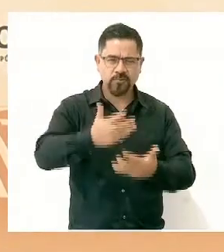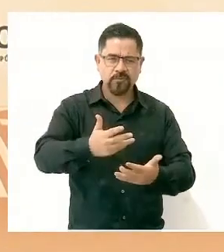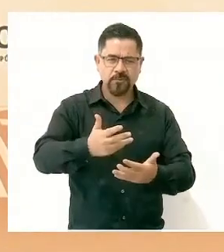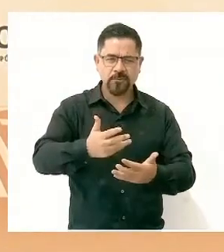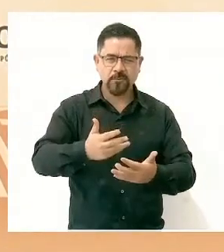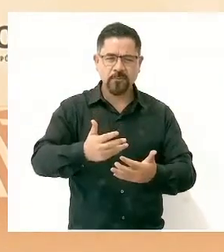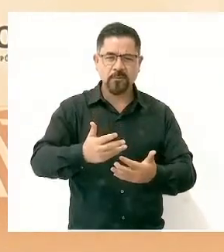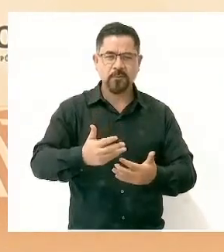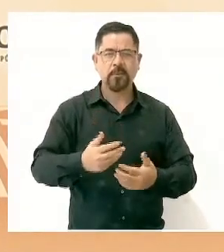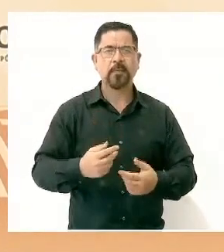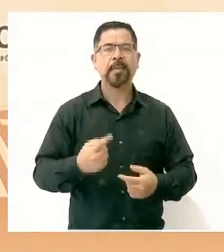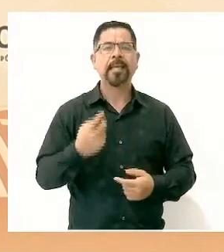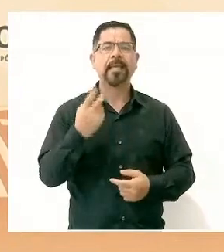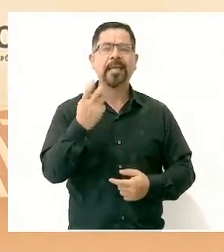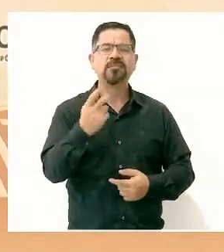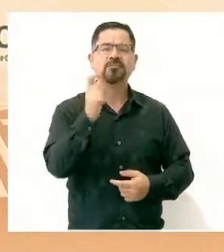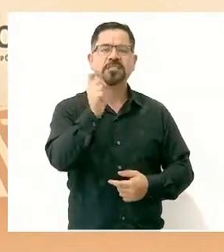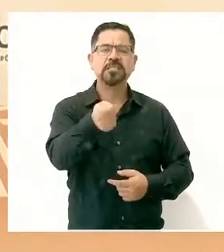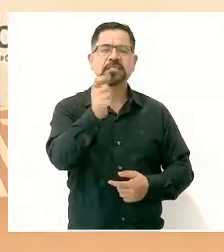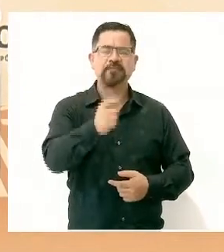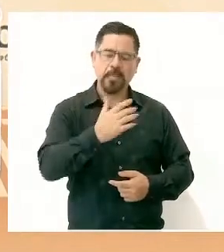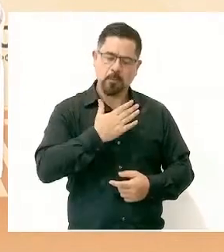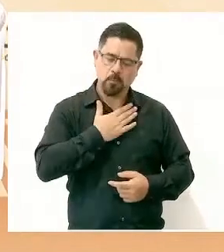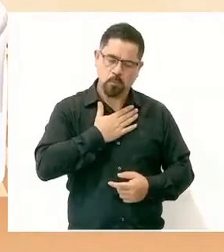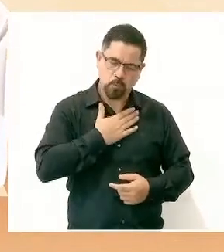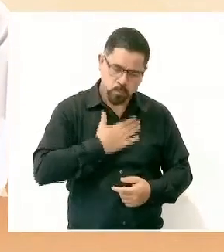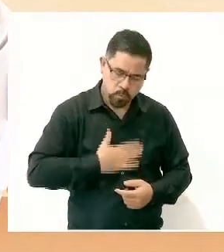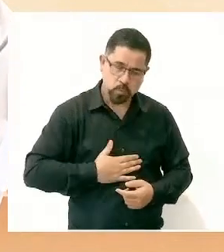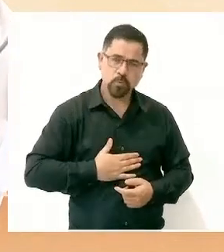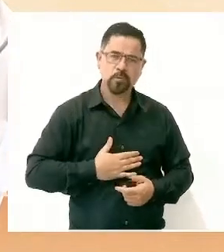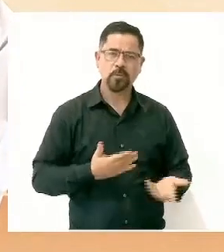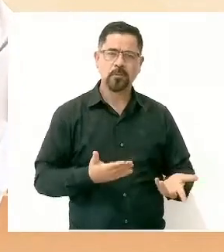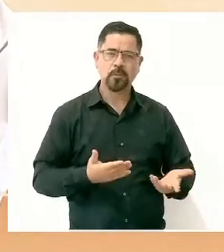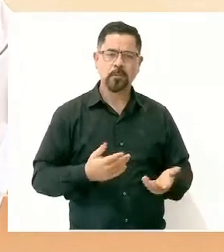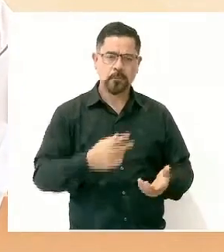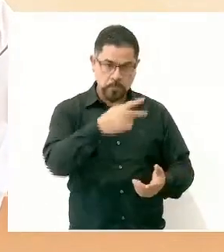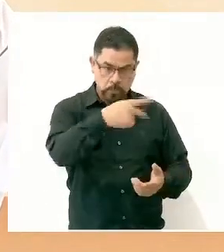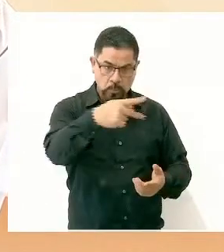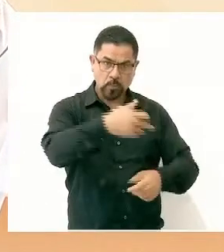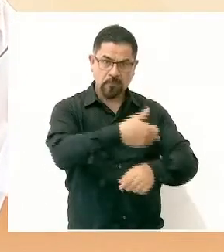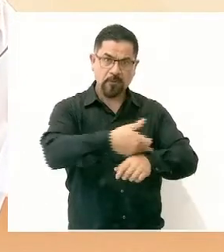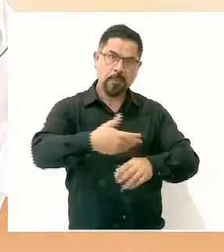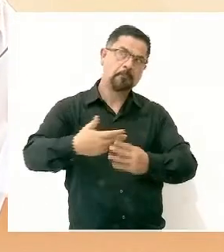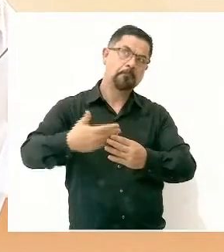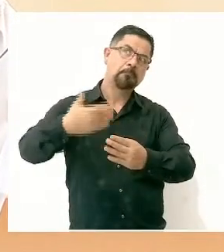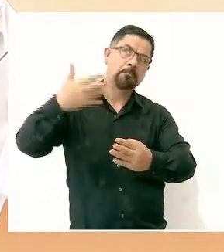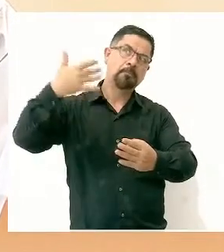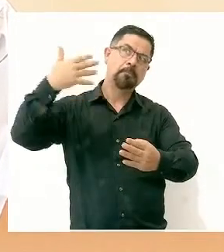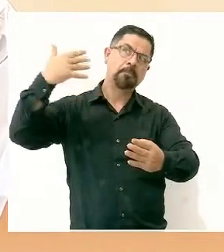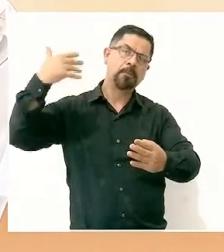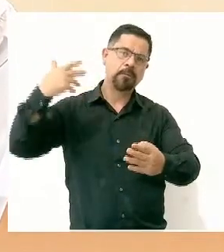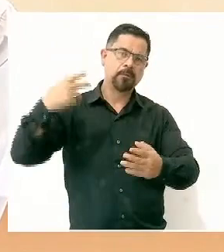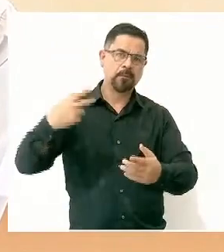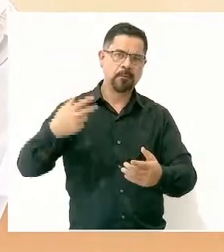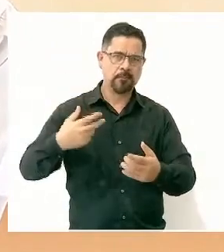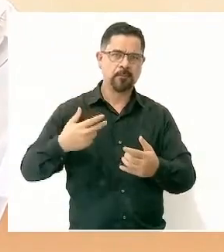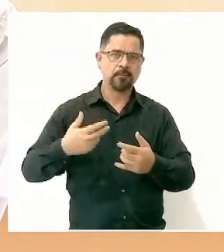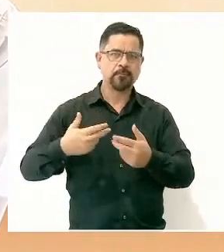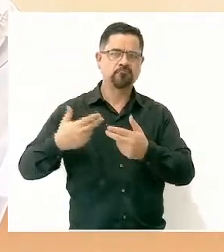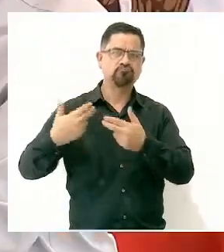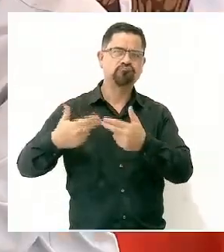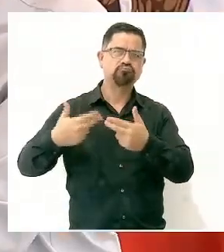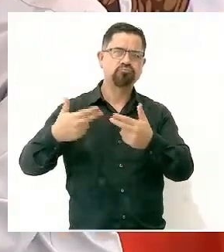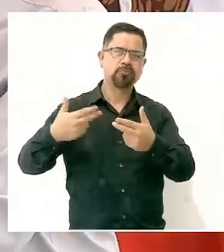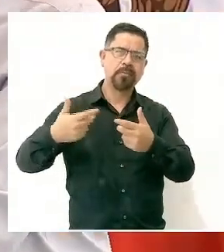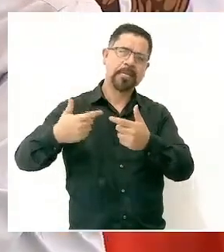porque es un acto de justicia a sus antepasados, los yaquis, y es un